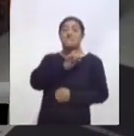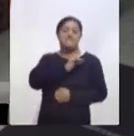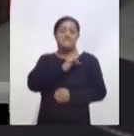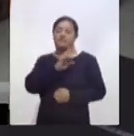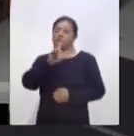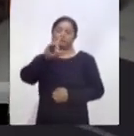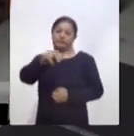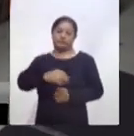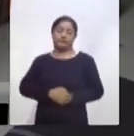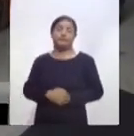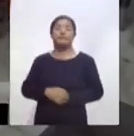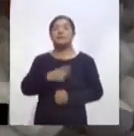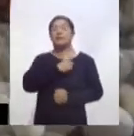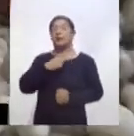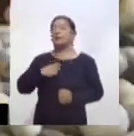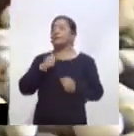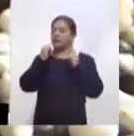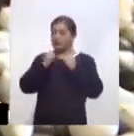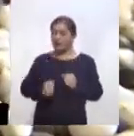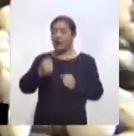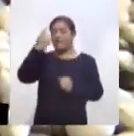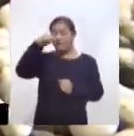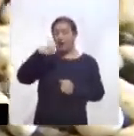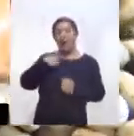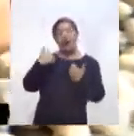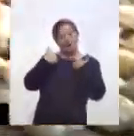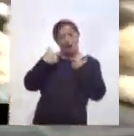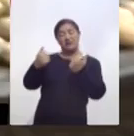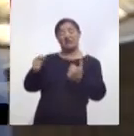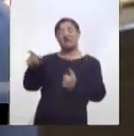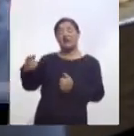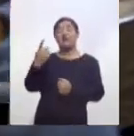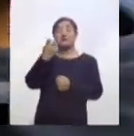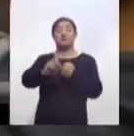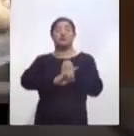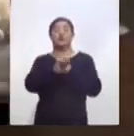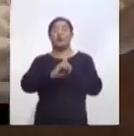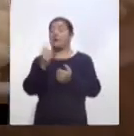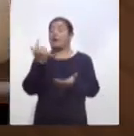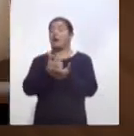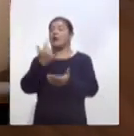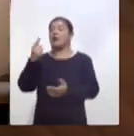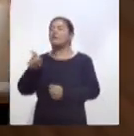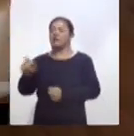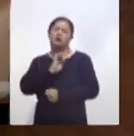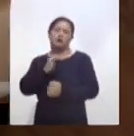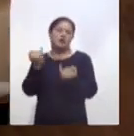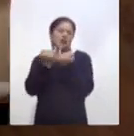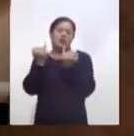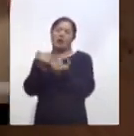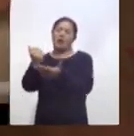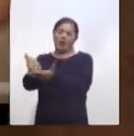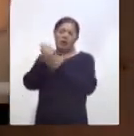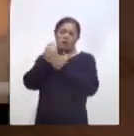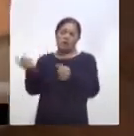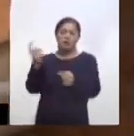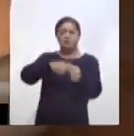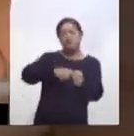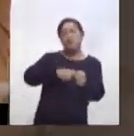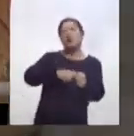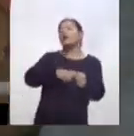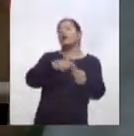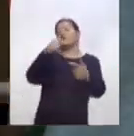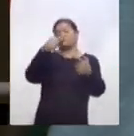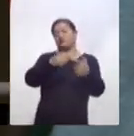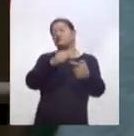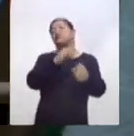contrario, deben tener seguridad para estar conscientes de la realidad y se sumen a las acciones de prevención, que son el lavado de manos frecuente